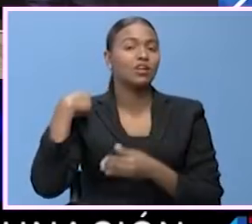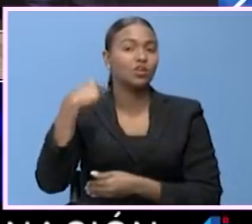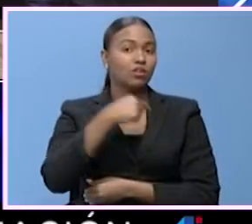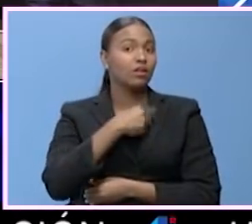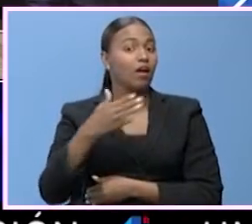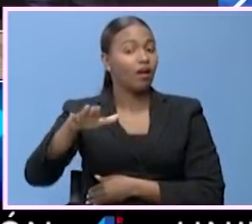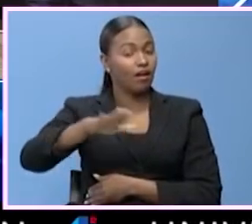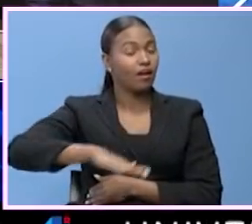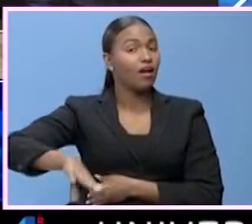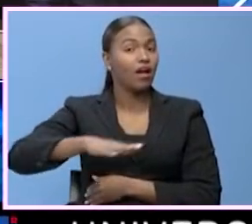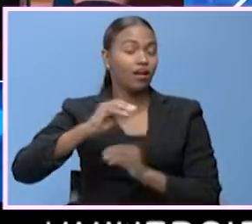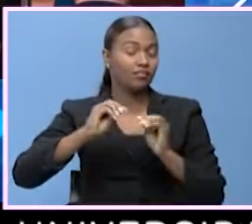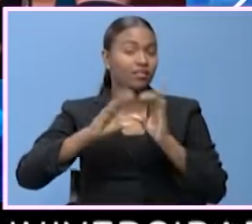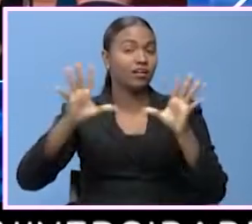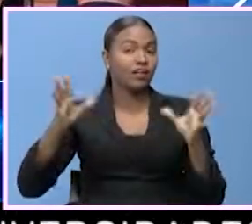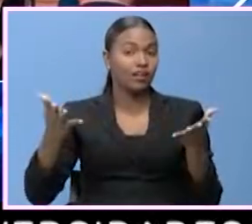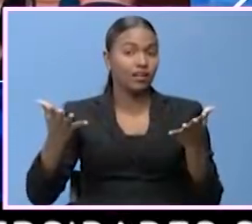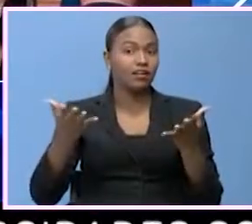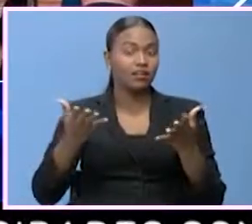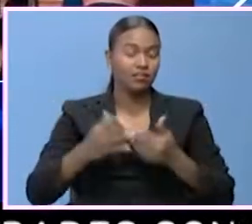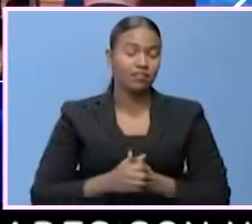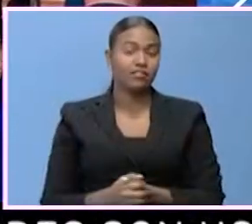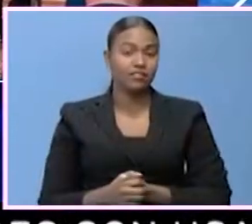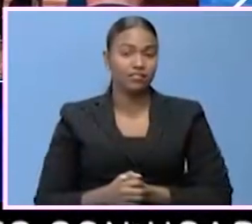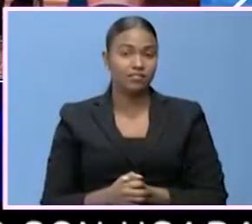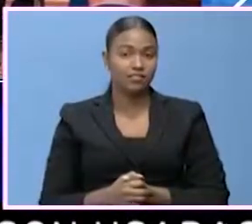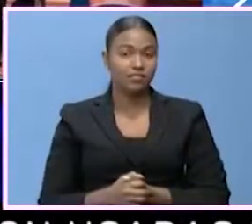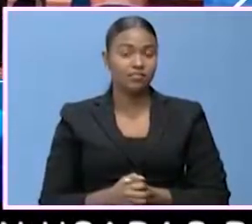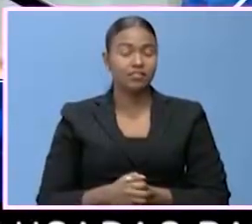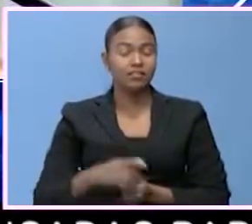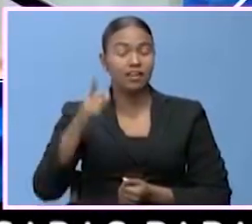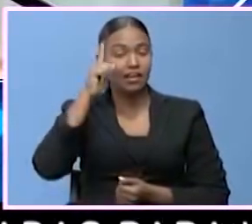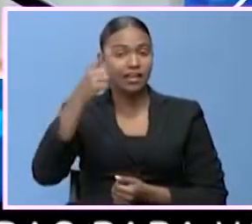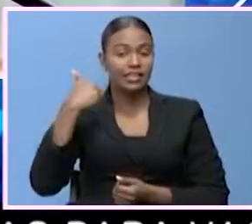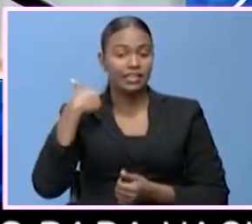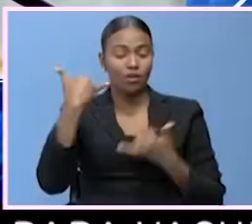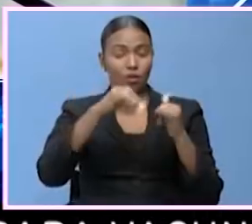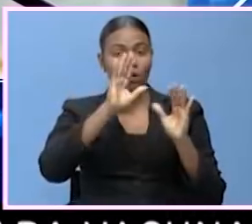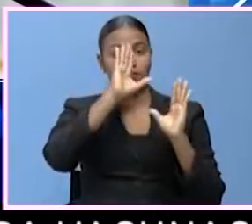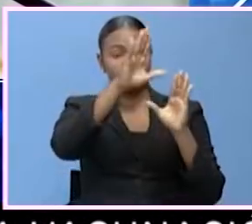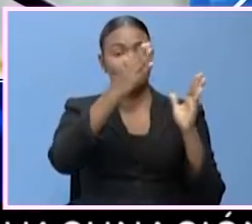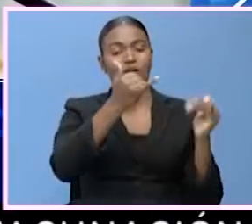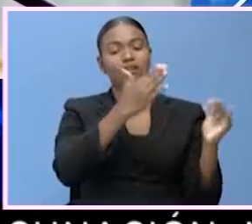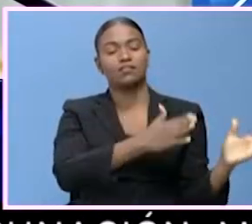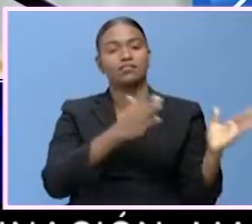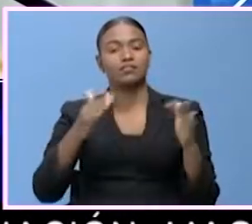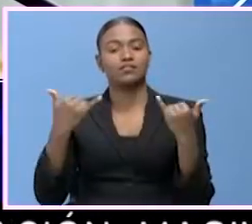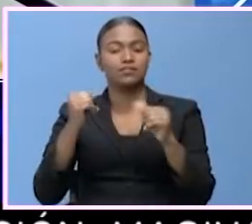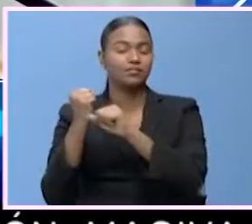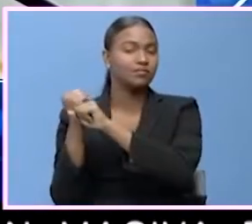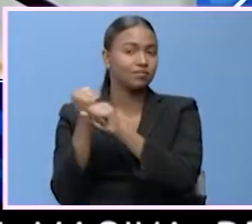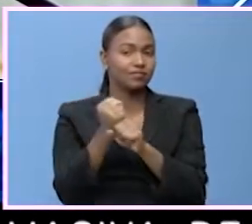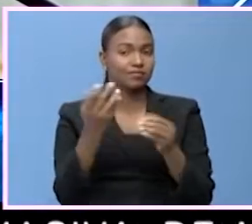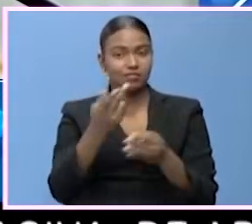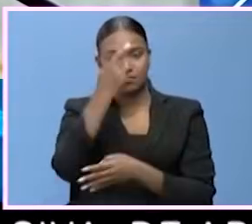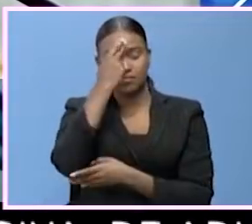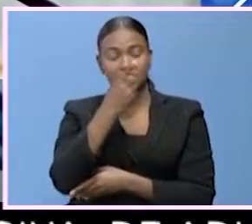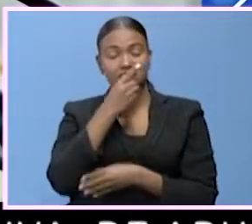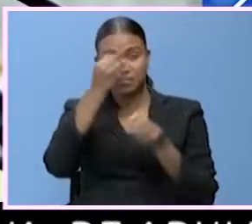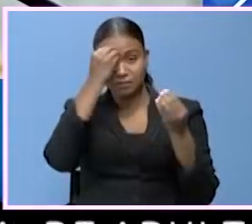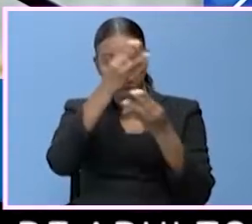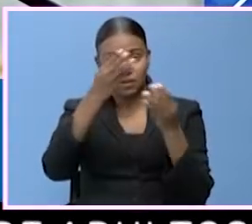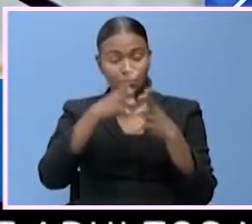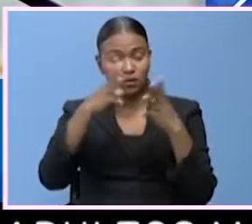nuestra zona. Baires, claro. Villa Juana, Villa Consuelo, claro que sí. Pasando línea del baloncesto a la Liga Dominicana de Béisbol, una información